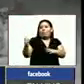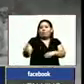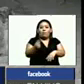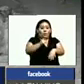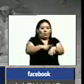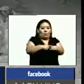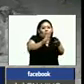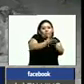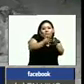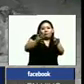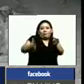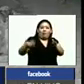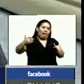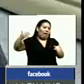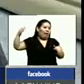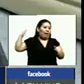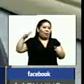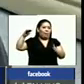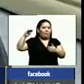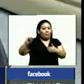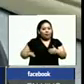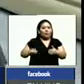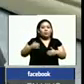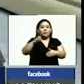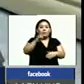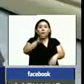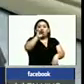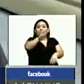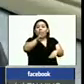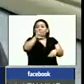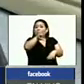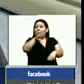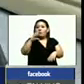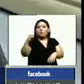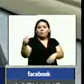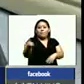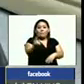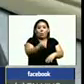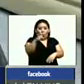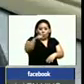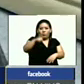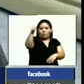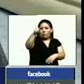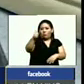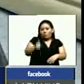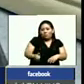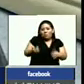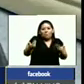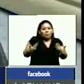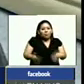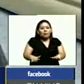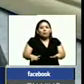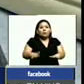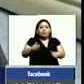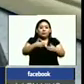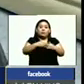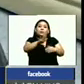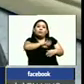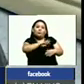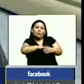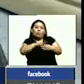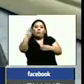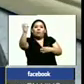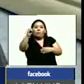Durante el año Que en ocasiones anteriores Llegamos hasta 500 muertos En el mes de agosto Normalmente pasa En septiembre A octubre